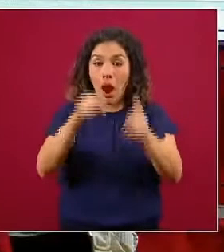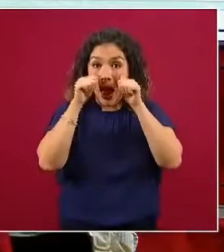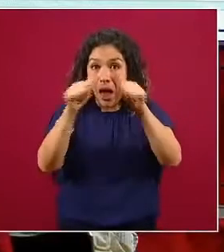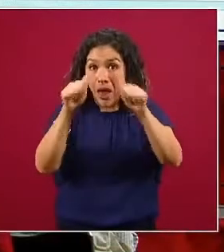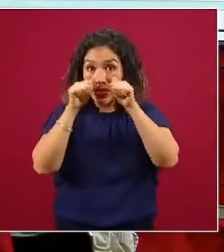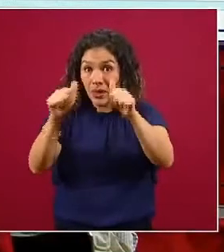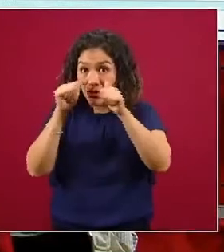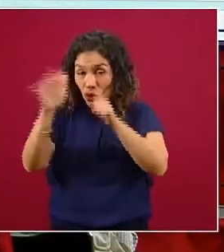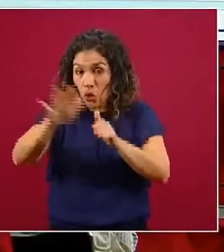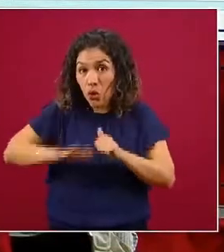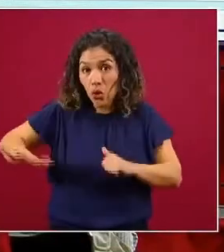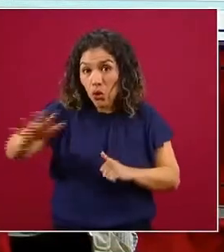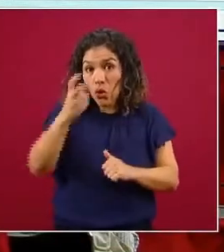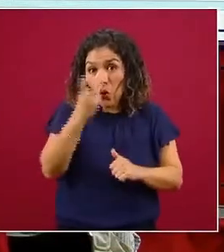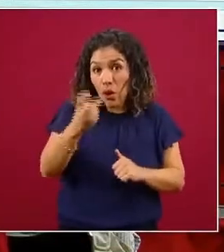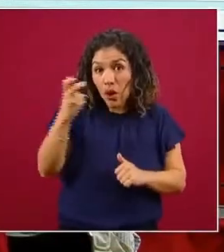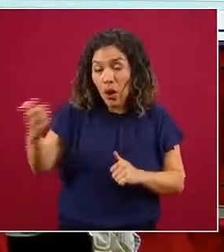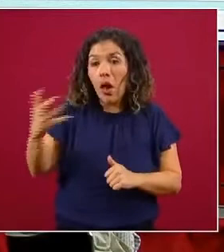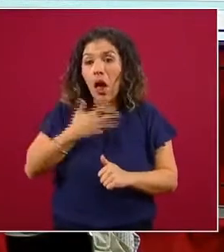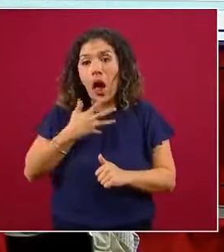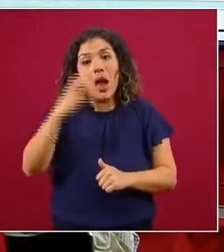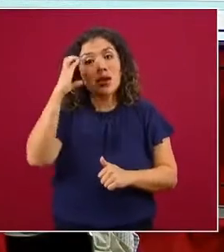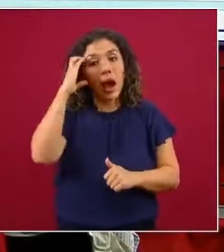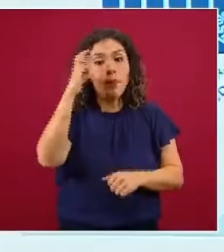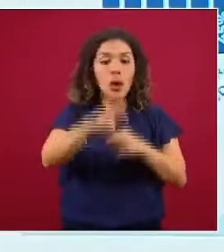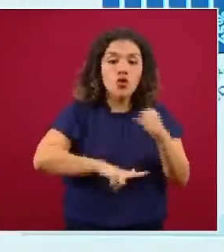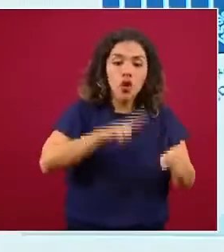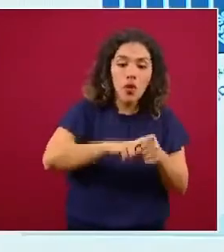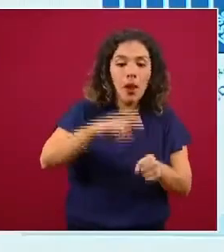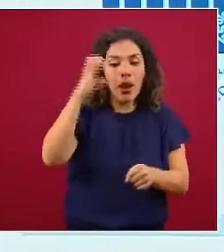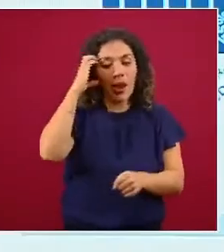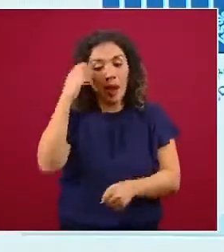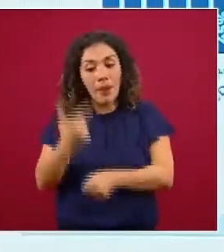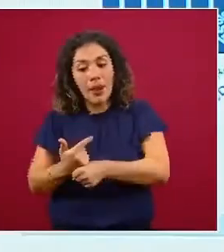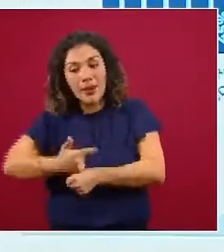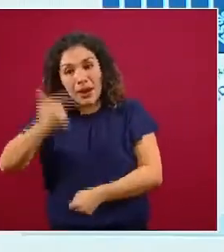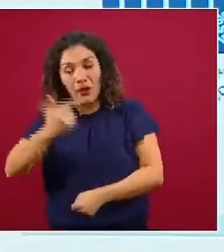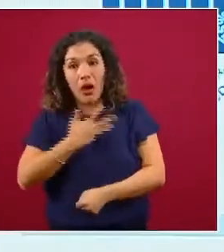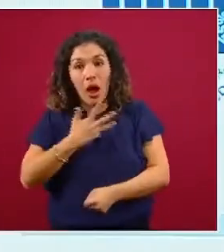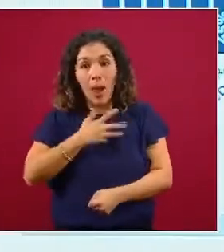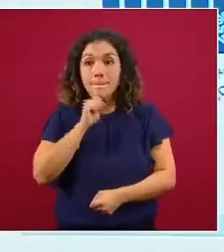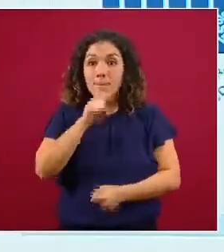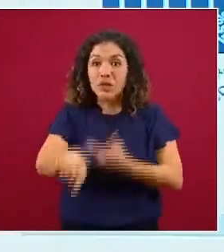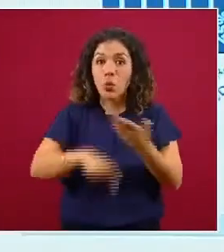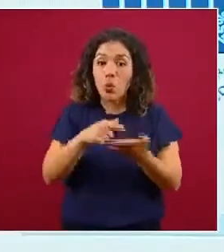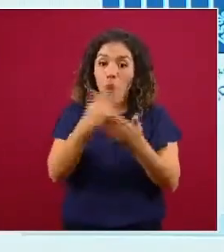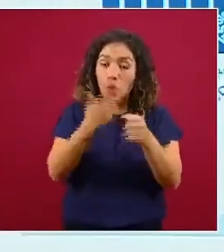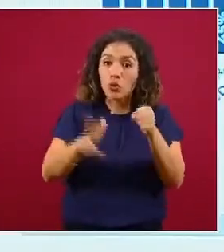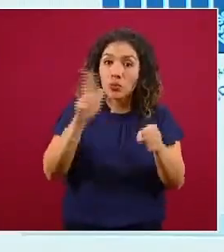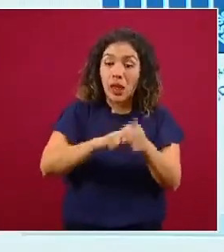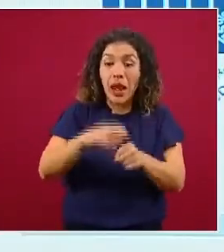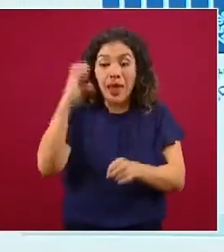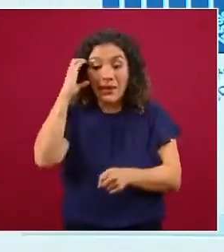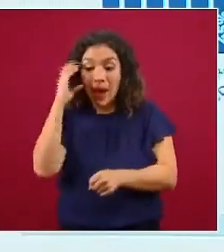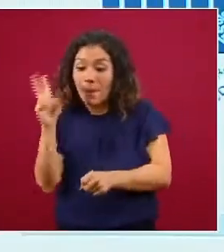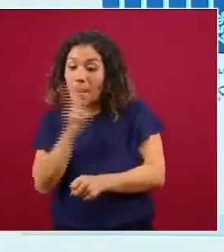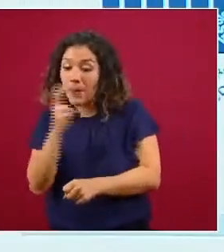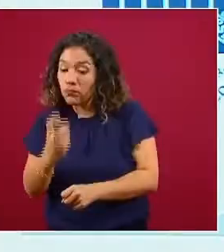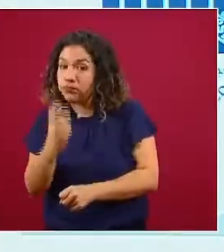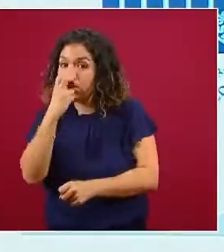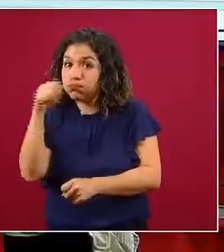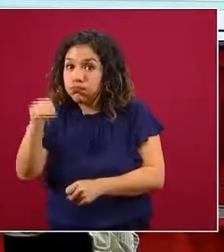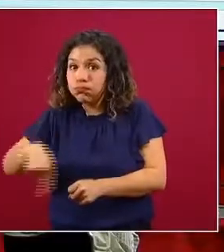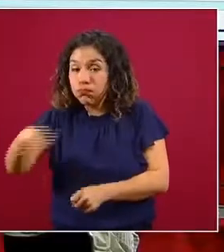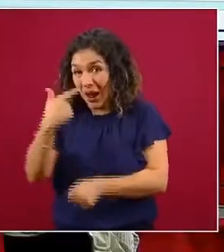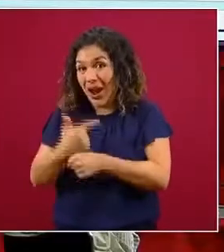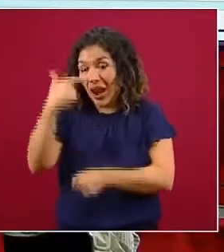son las mismas unidades las que tienen tanto camas generales como camas con ventilador, en el caso de las camas con ventilador veamos mucha